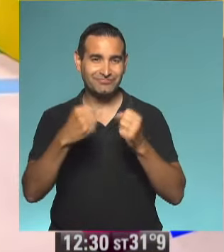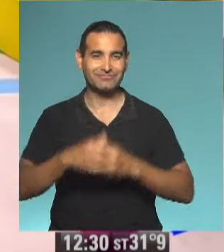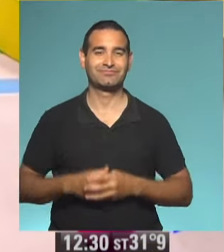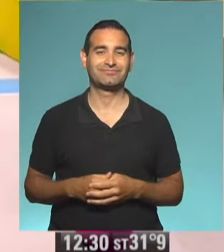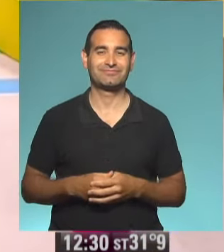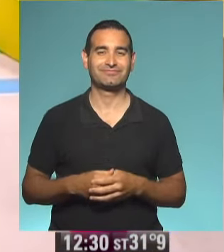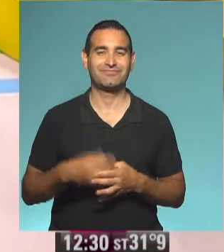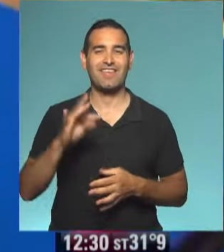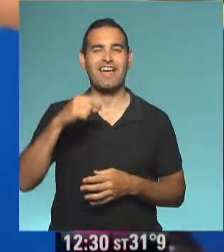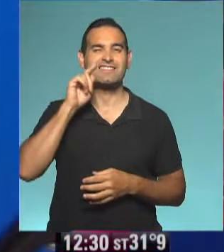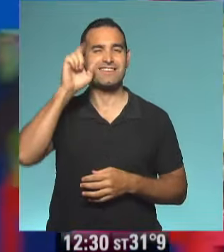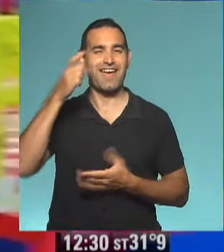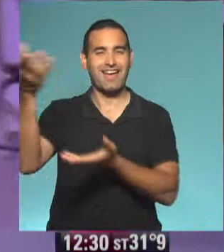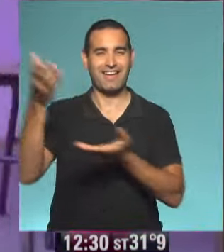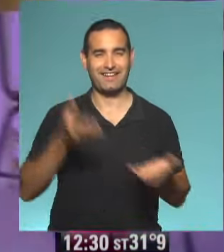Daniel.